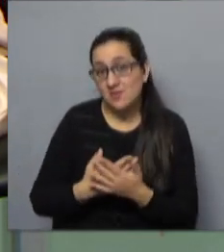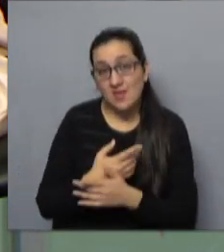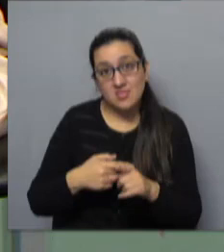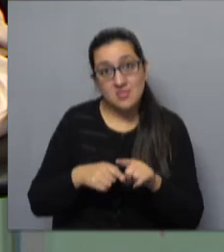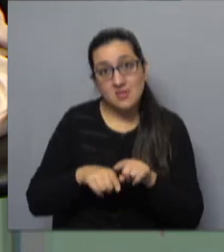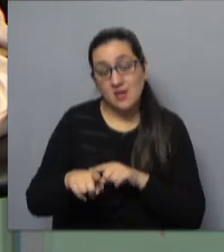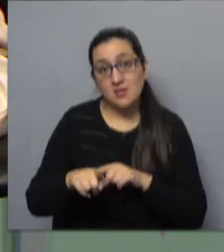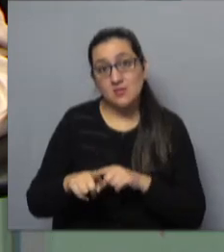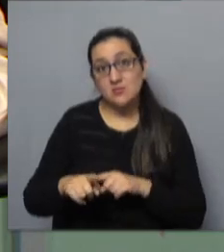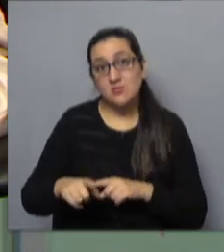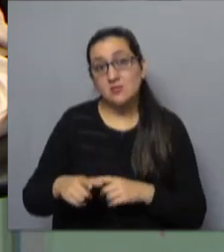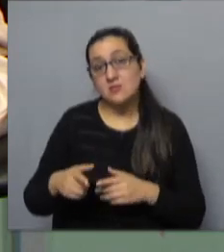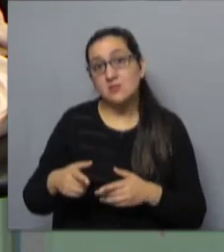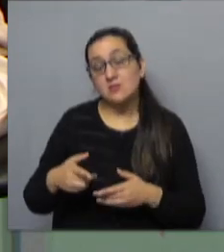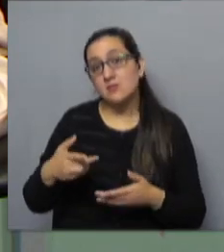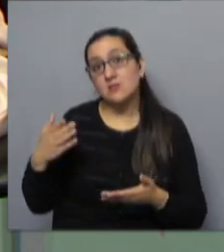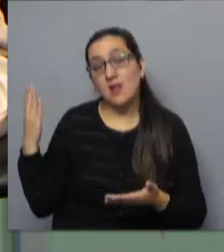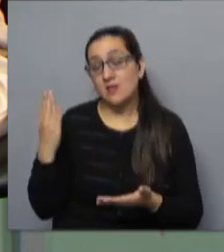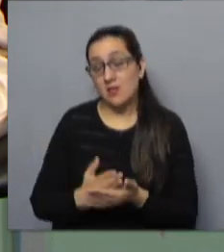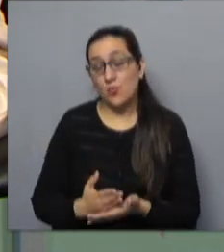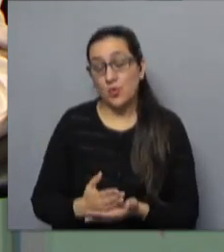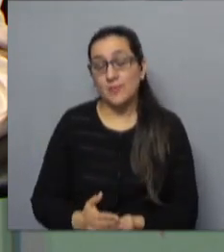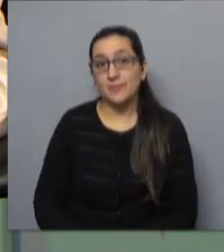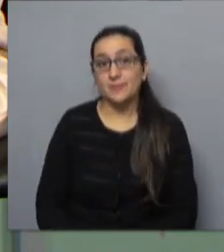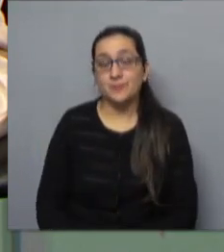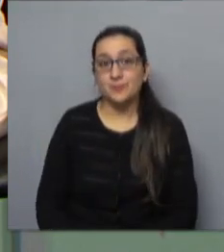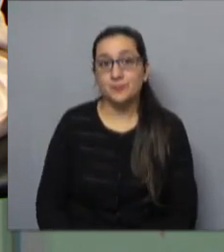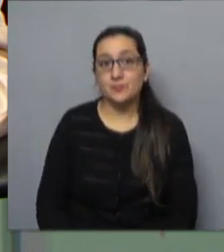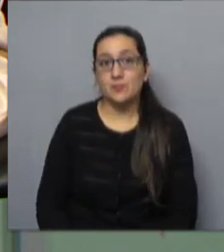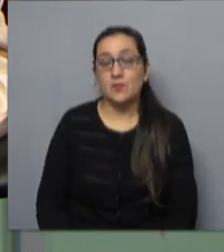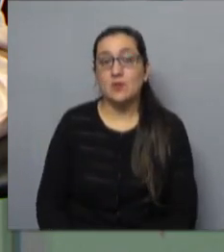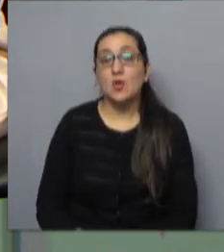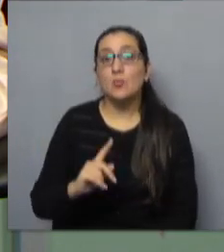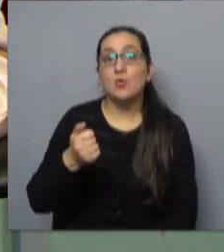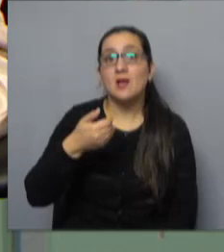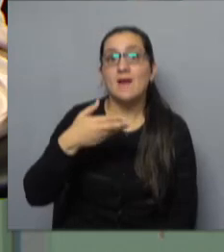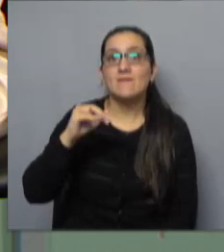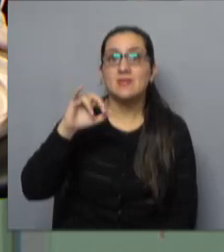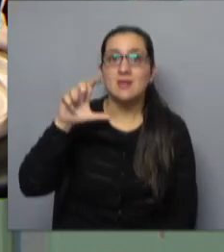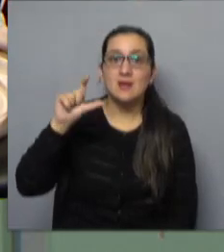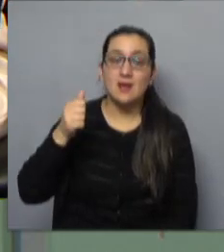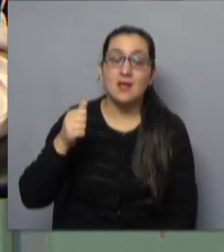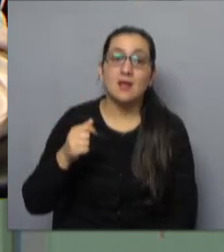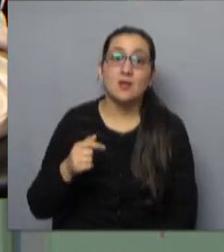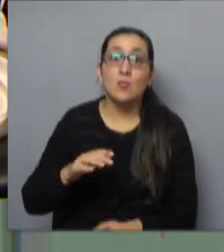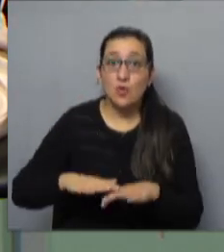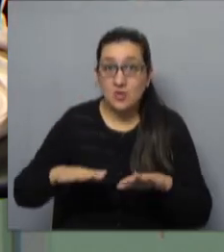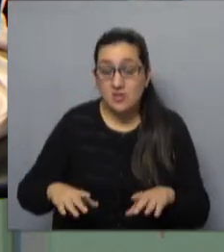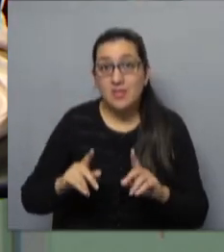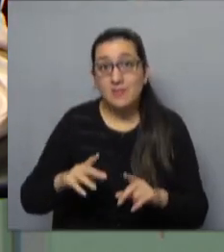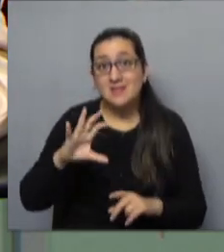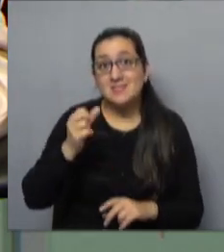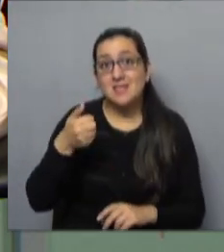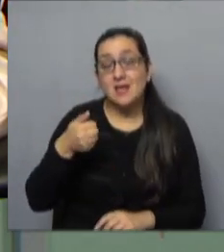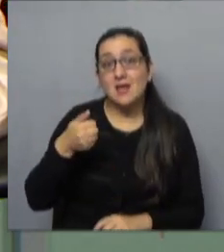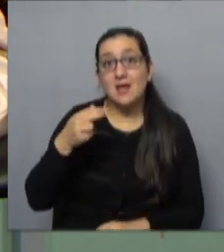de del terrorismo de Estado, como Gabriela Schroeder, como niña, también como Sara, que